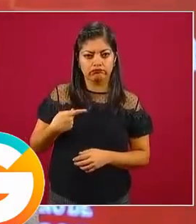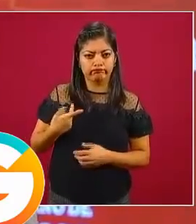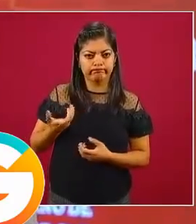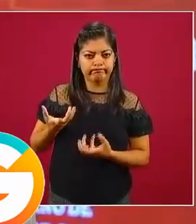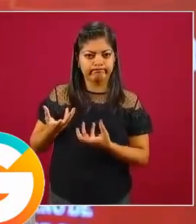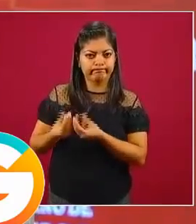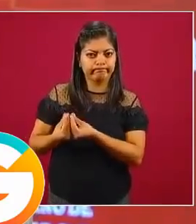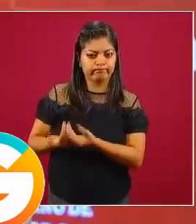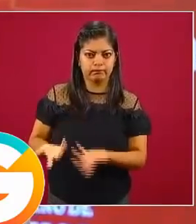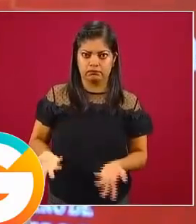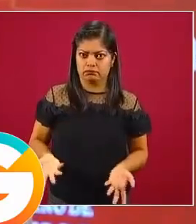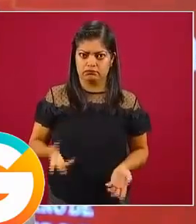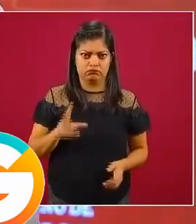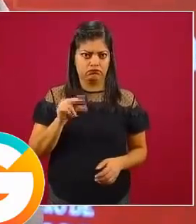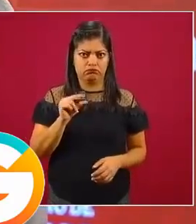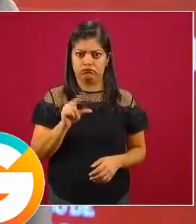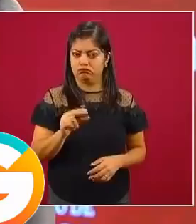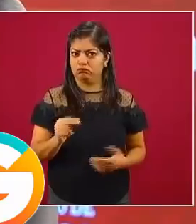Al mismo tiempo,